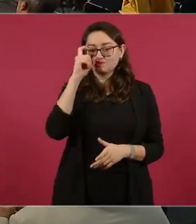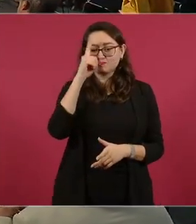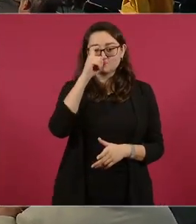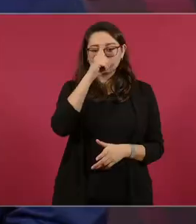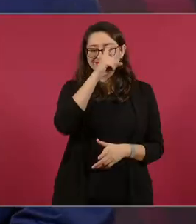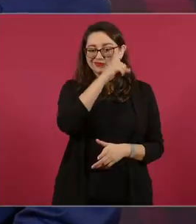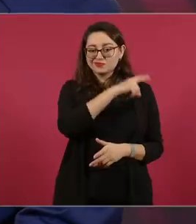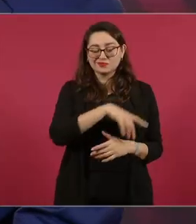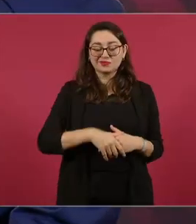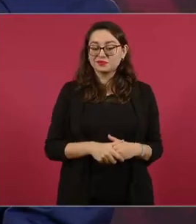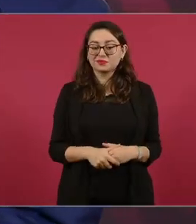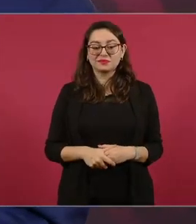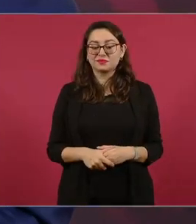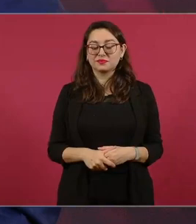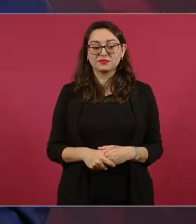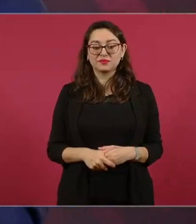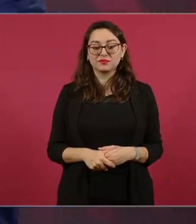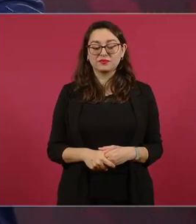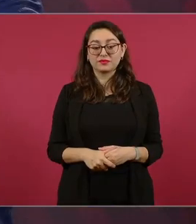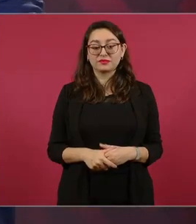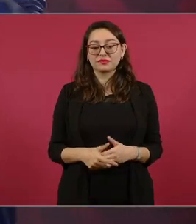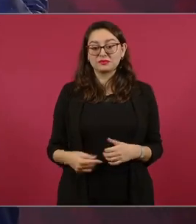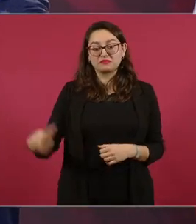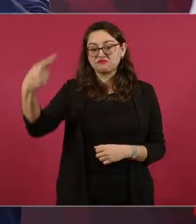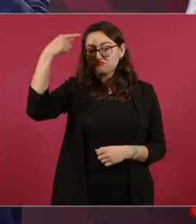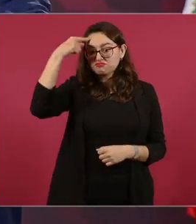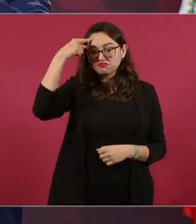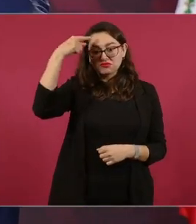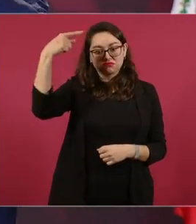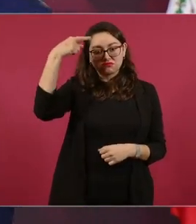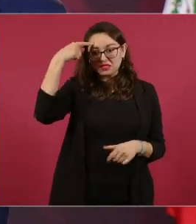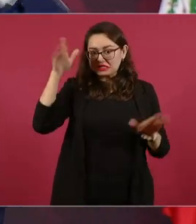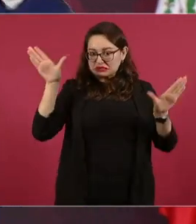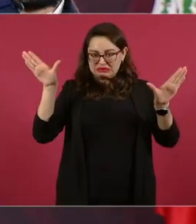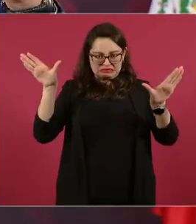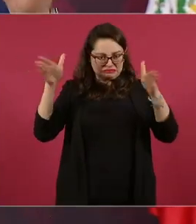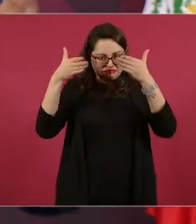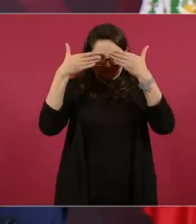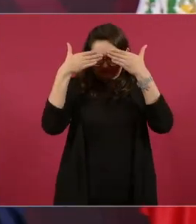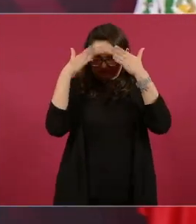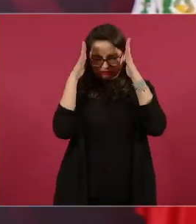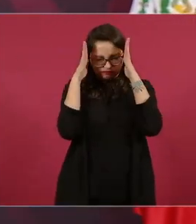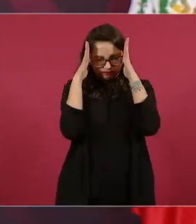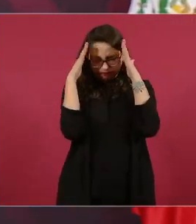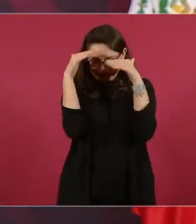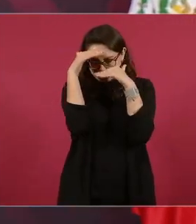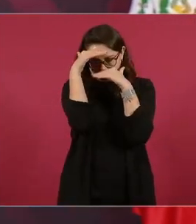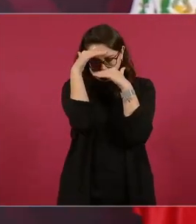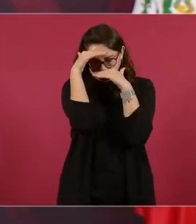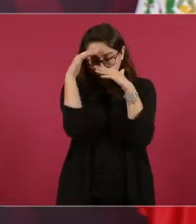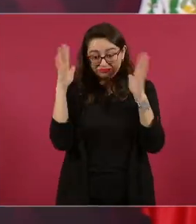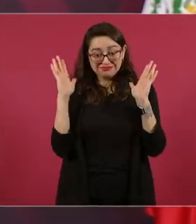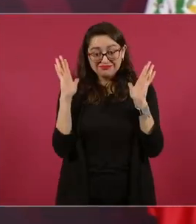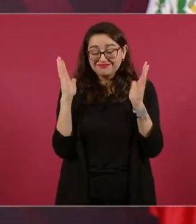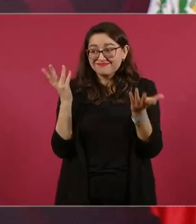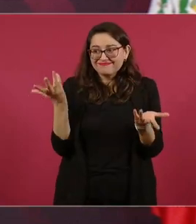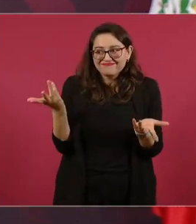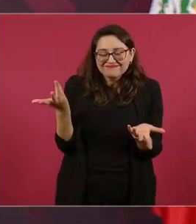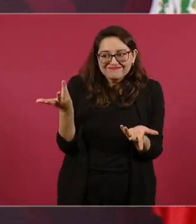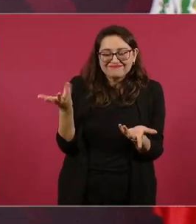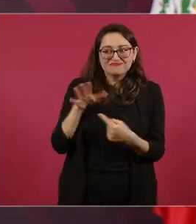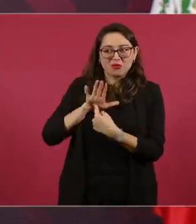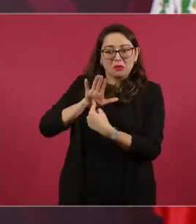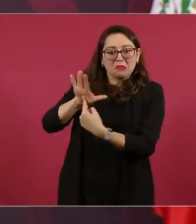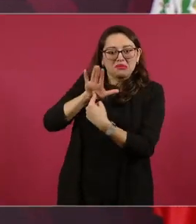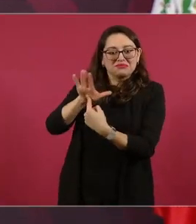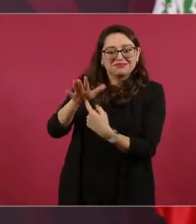no es fácil. Ya el que tiene una idea así, ya, y